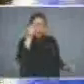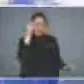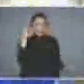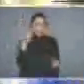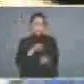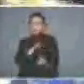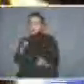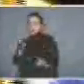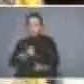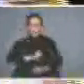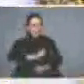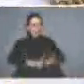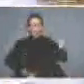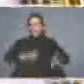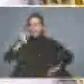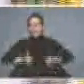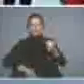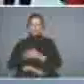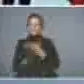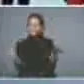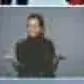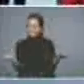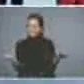piensan en joder y competir.